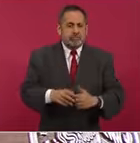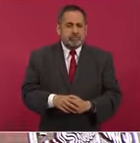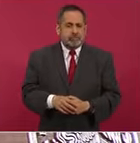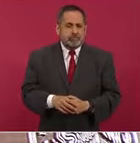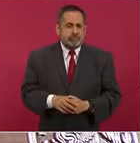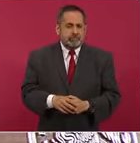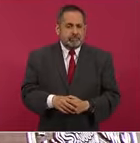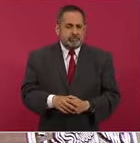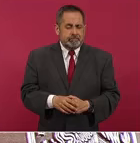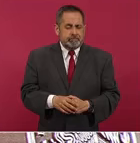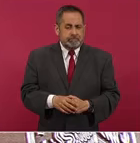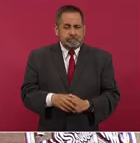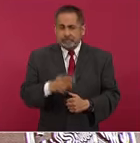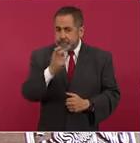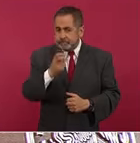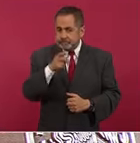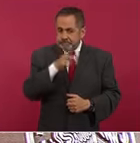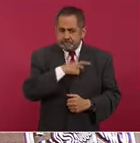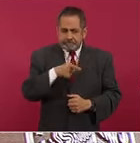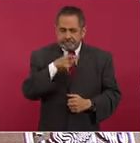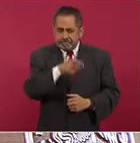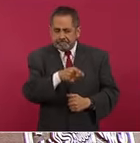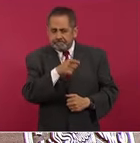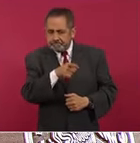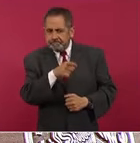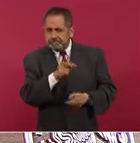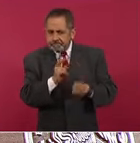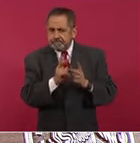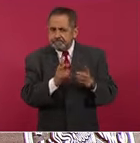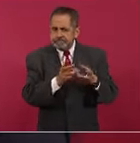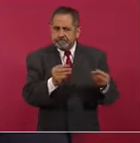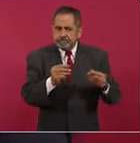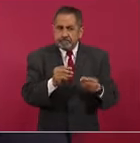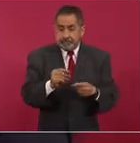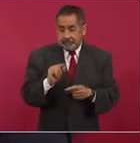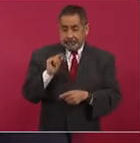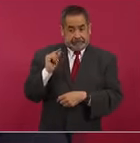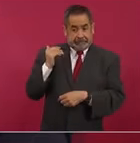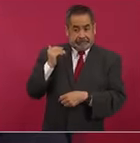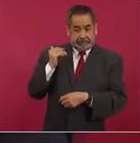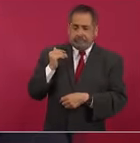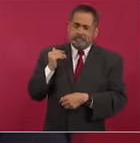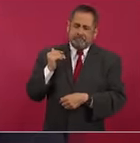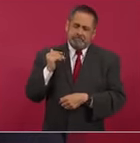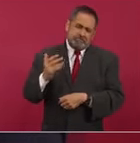Es un asunto que hay que tratar, no nuevo,